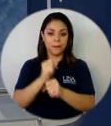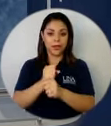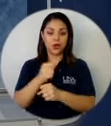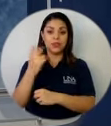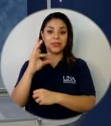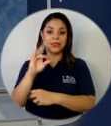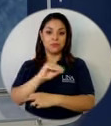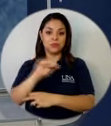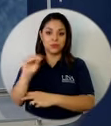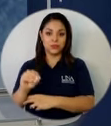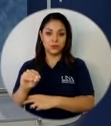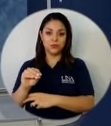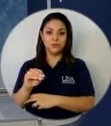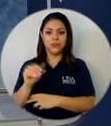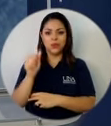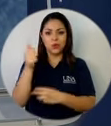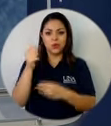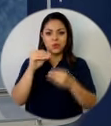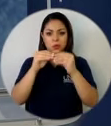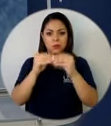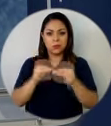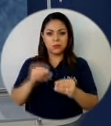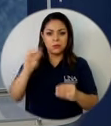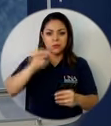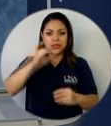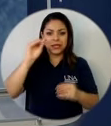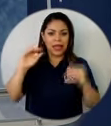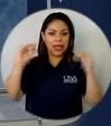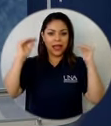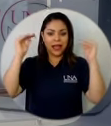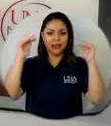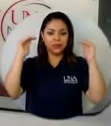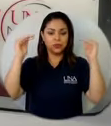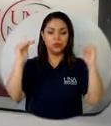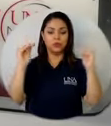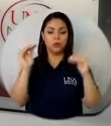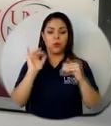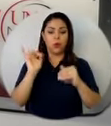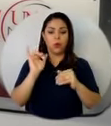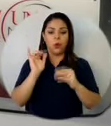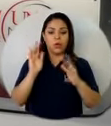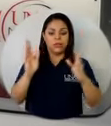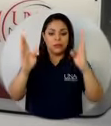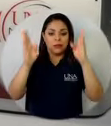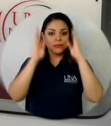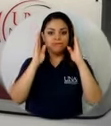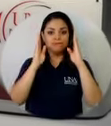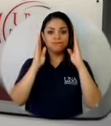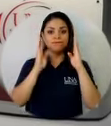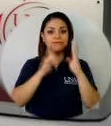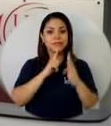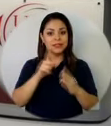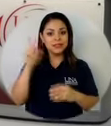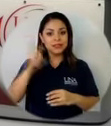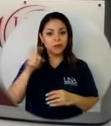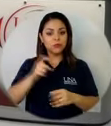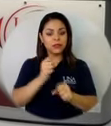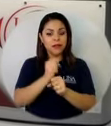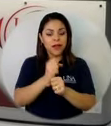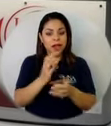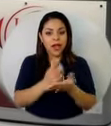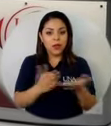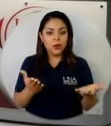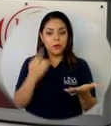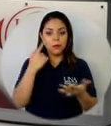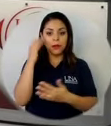Además de otras cifras, ¿verdad? Que realmente nos hacen un llamado de atención de que tenemos que hacer algo por las